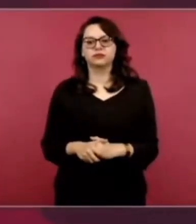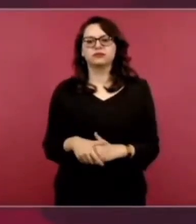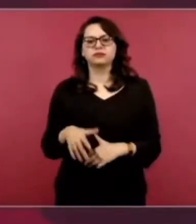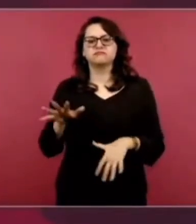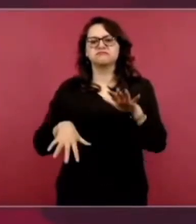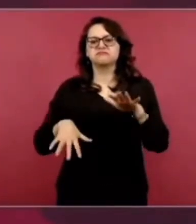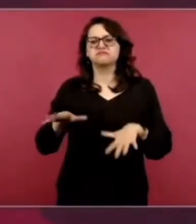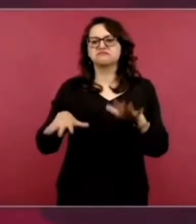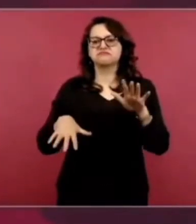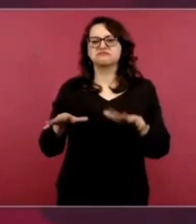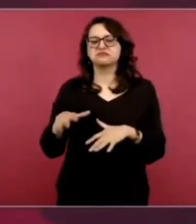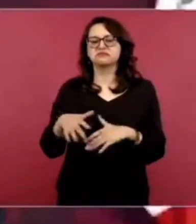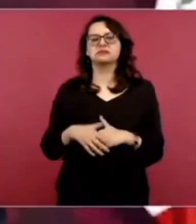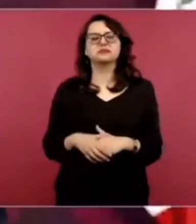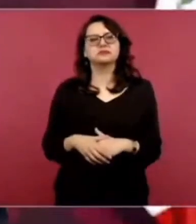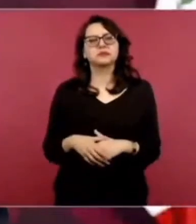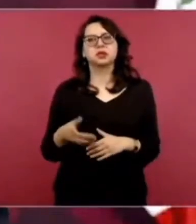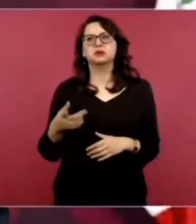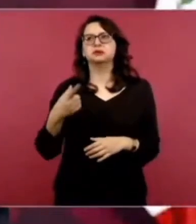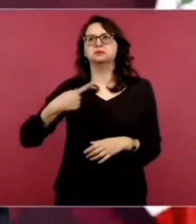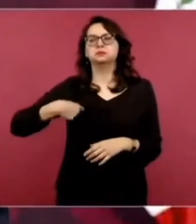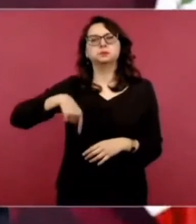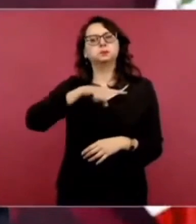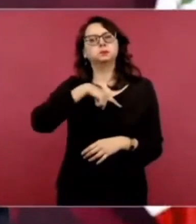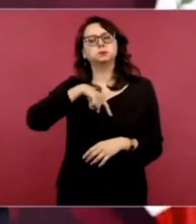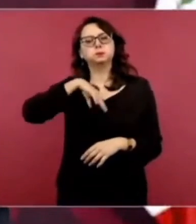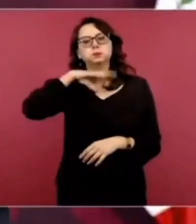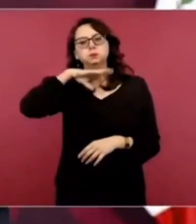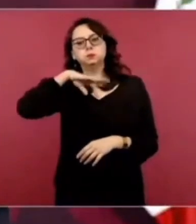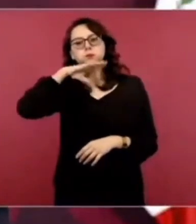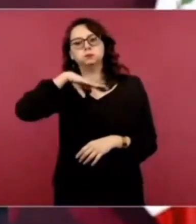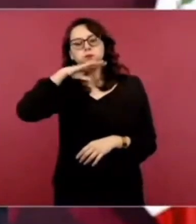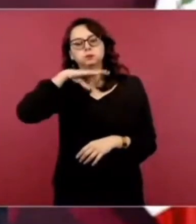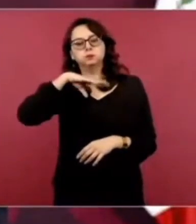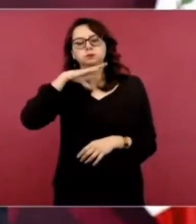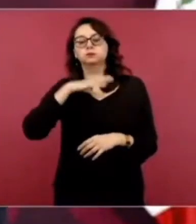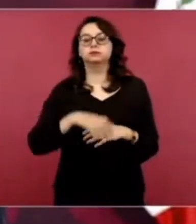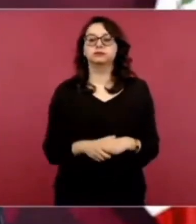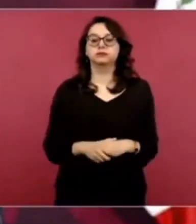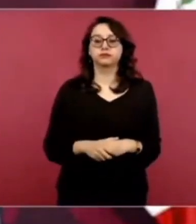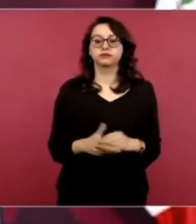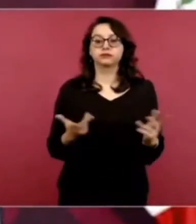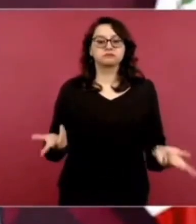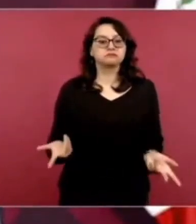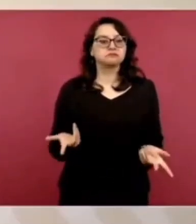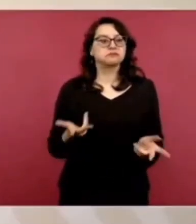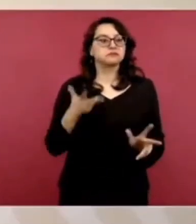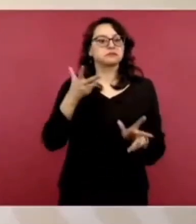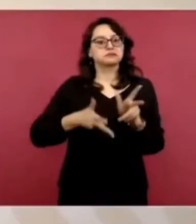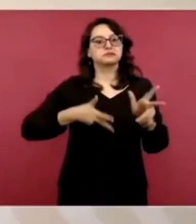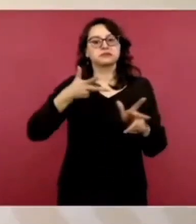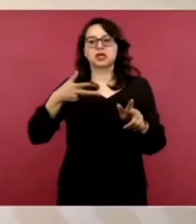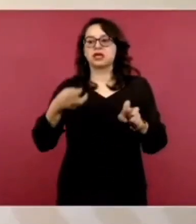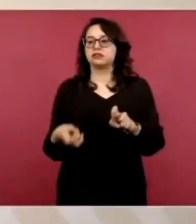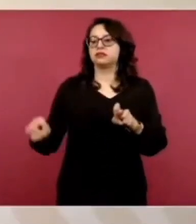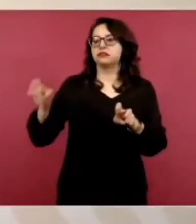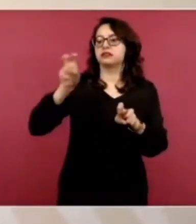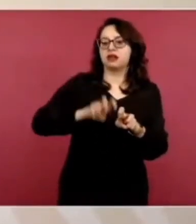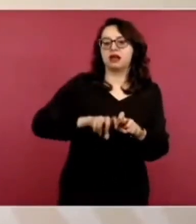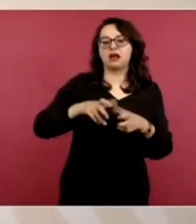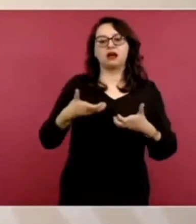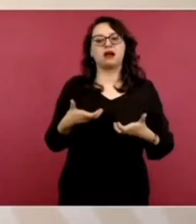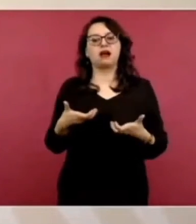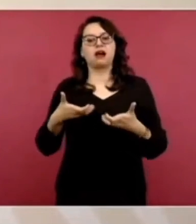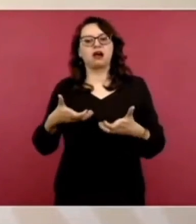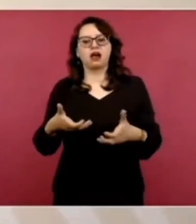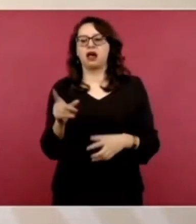pasa, ¿no?, por las autopistas, ahora se uno a subir al Tren Maya, o va a